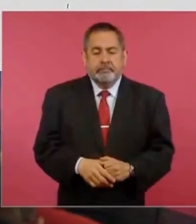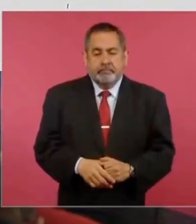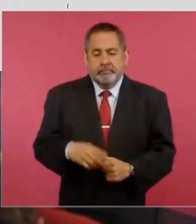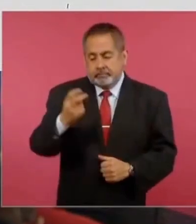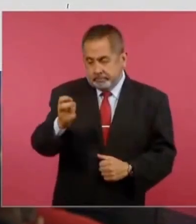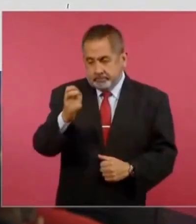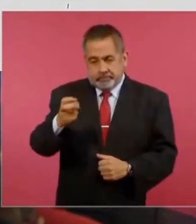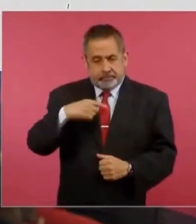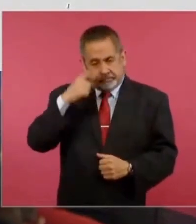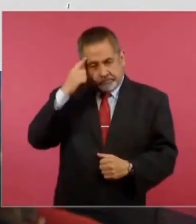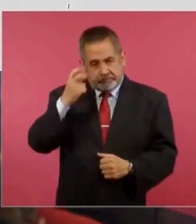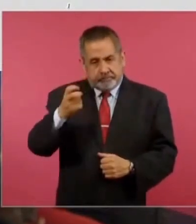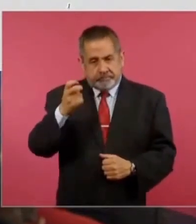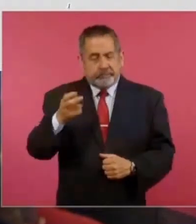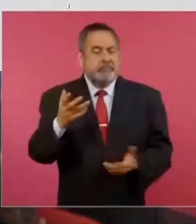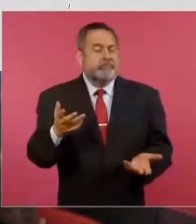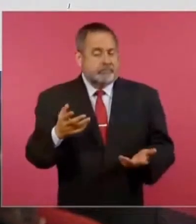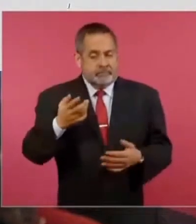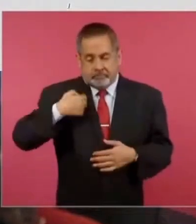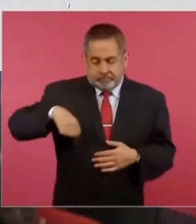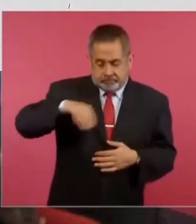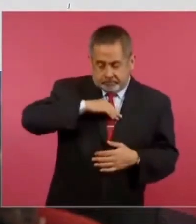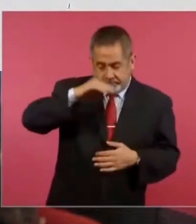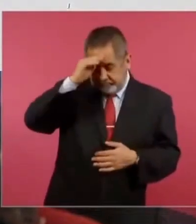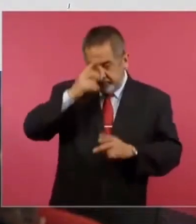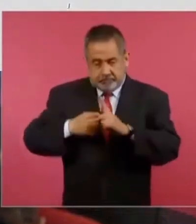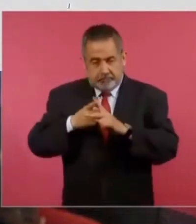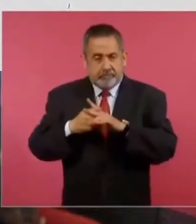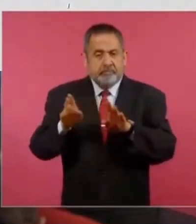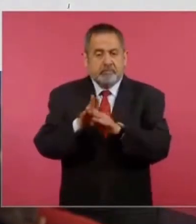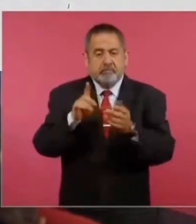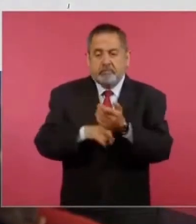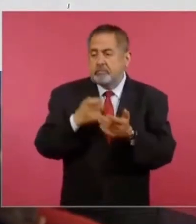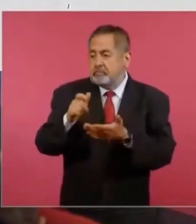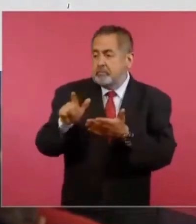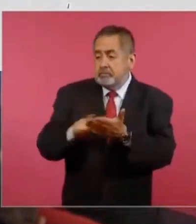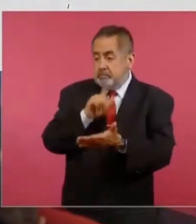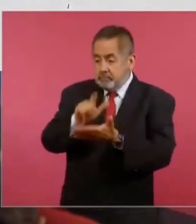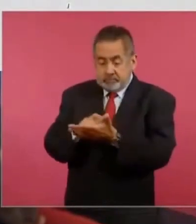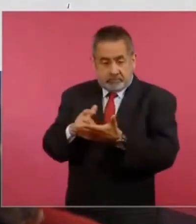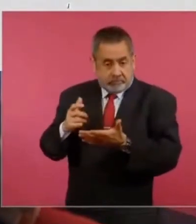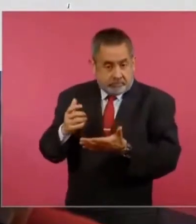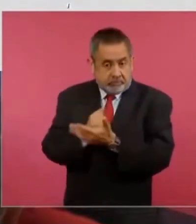Por eso es que calculamos que con esta reforma que hicimos